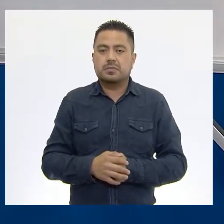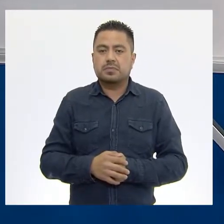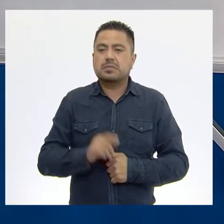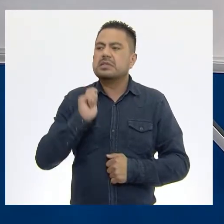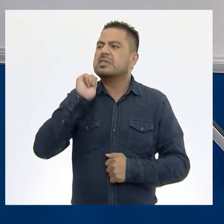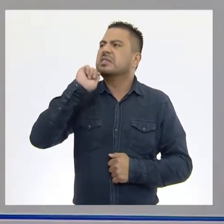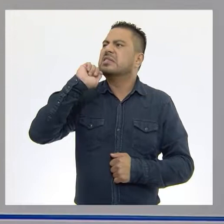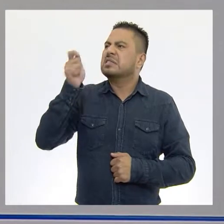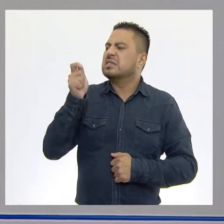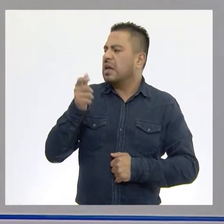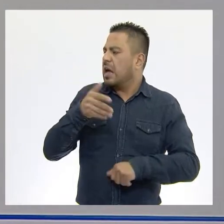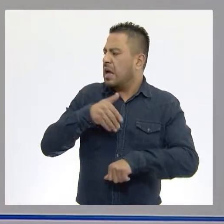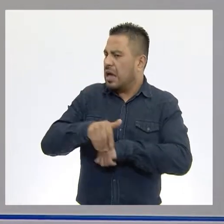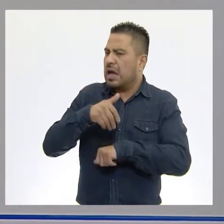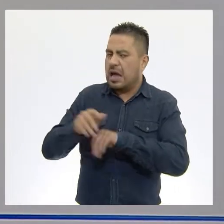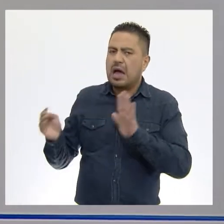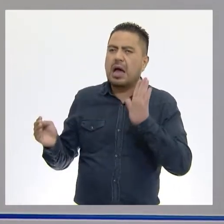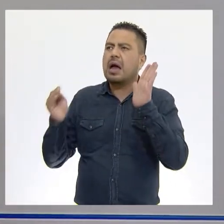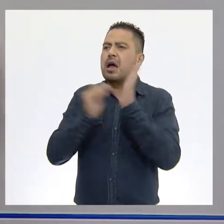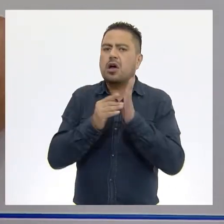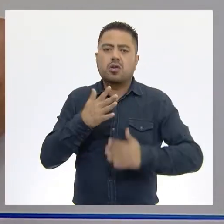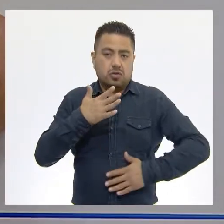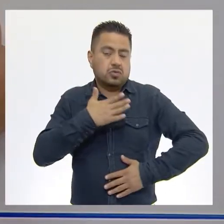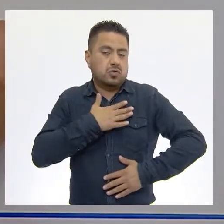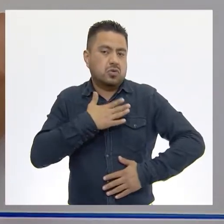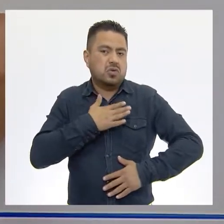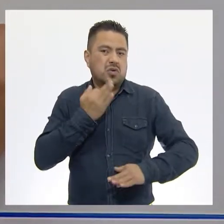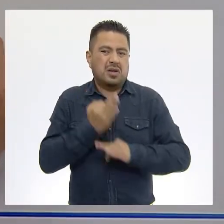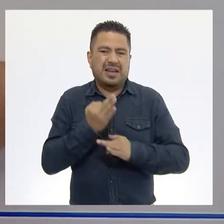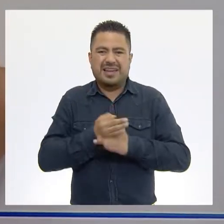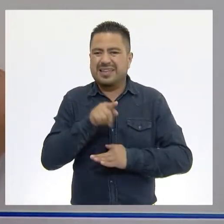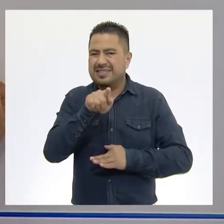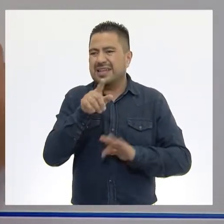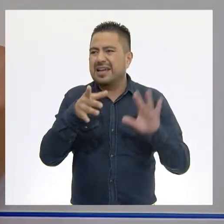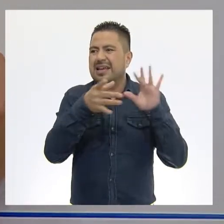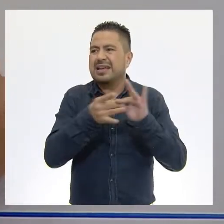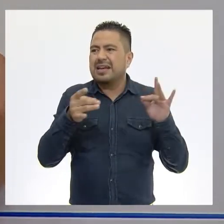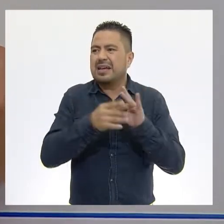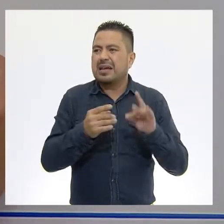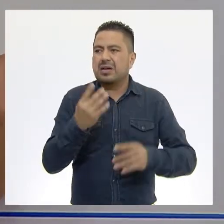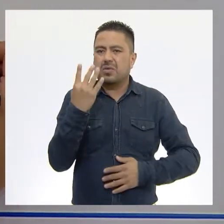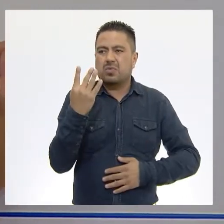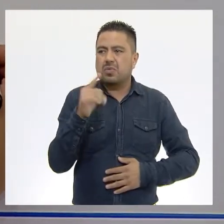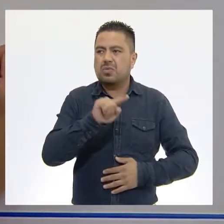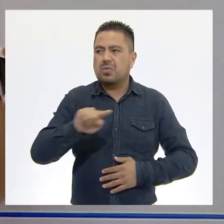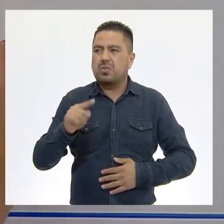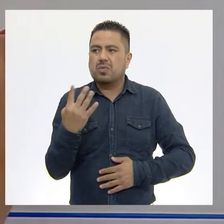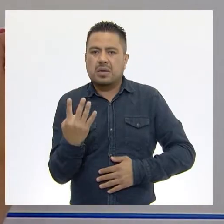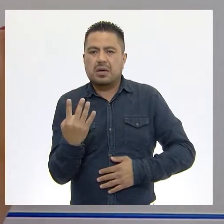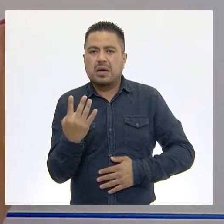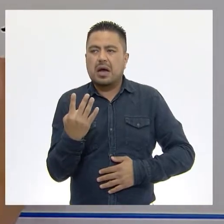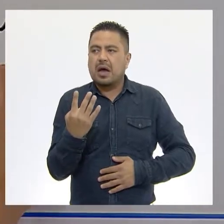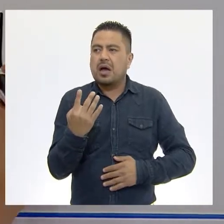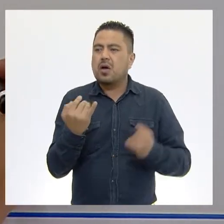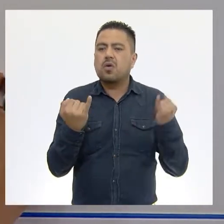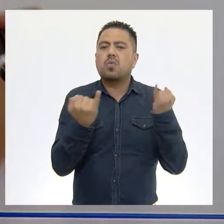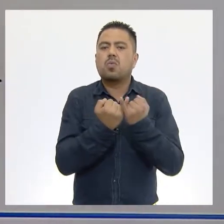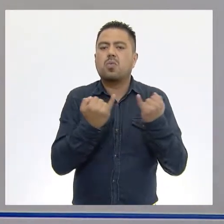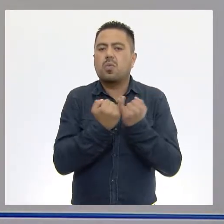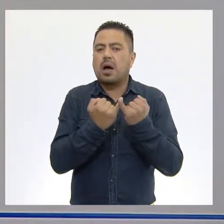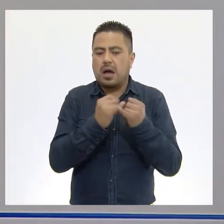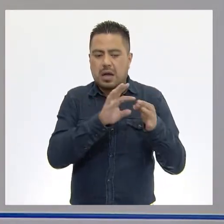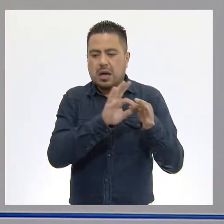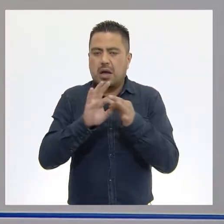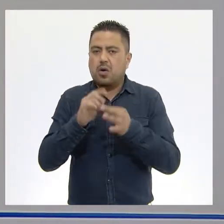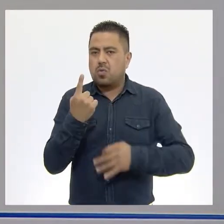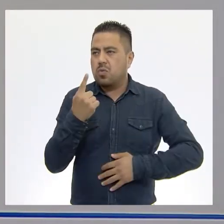sería aquí. Aquí ya tendría yo, como tú bien dices, 4/4, que es igual a Un